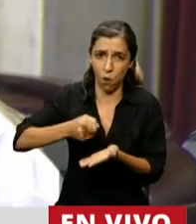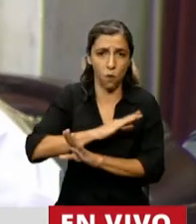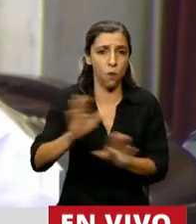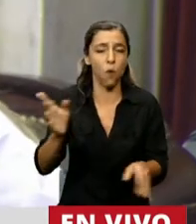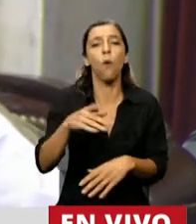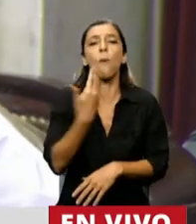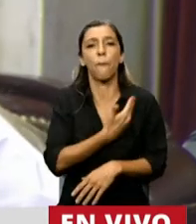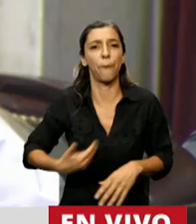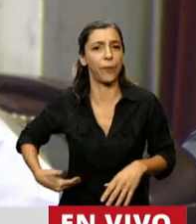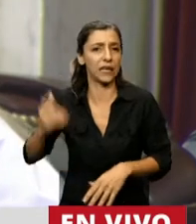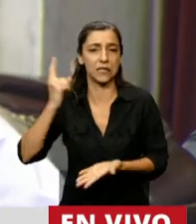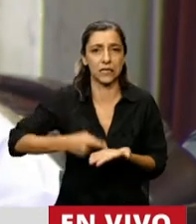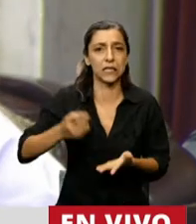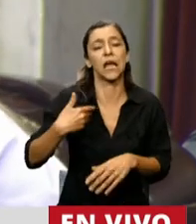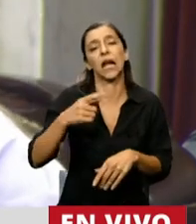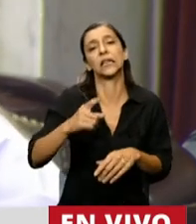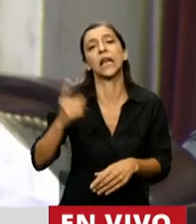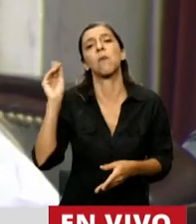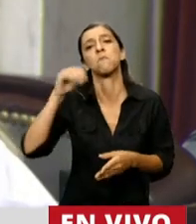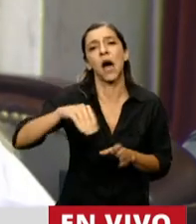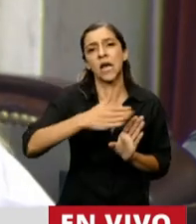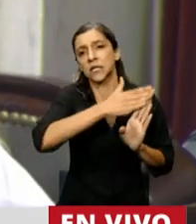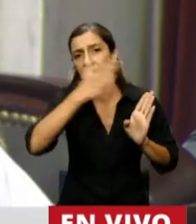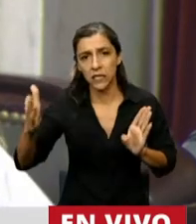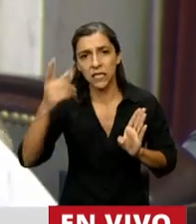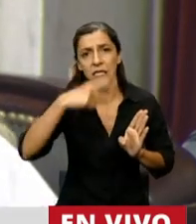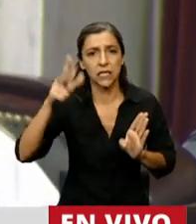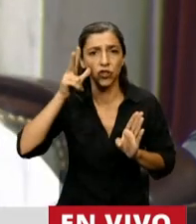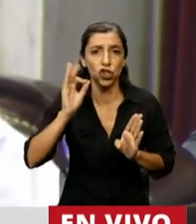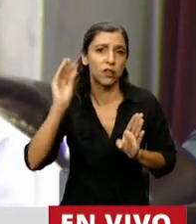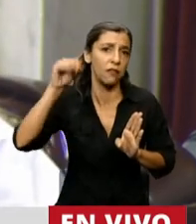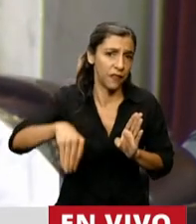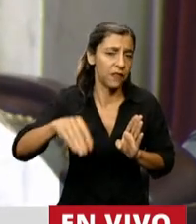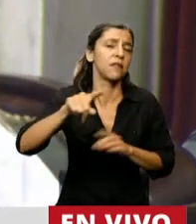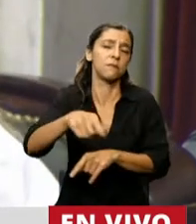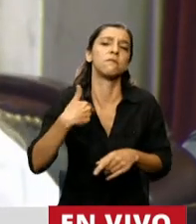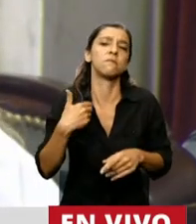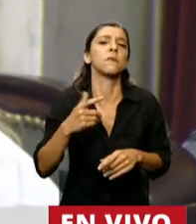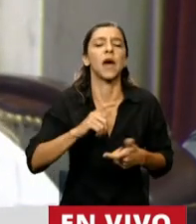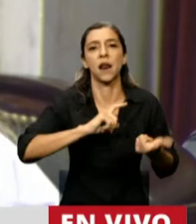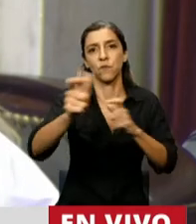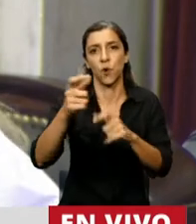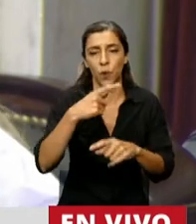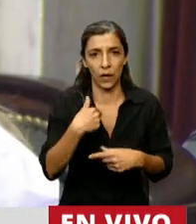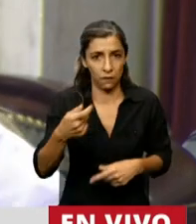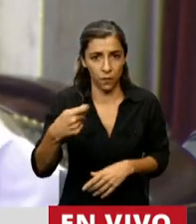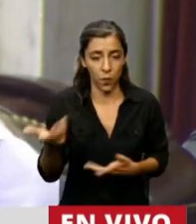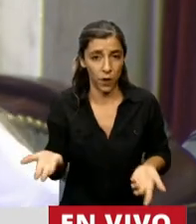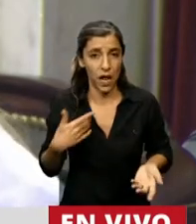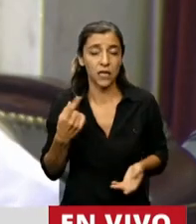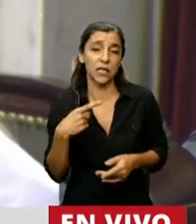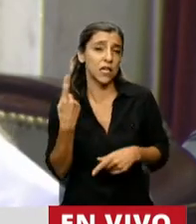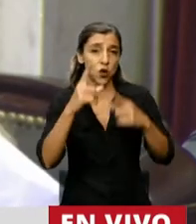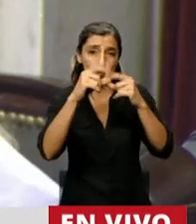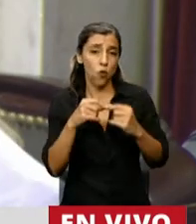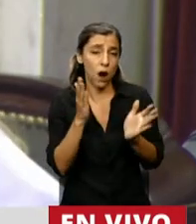el presidente, prorrogó por 180 días más la suspensión de la movilidad jubilatoria. Mientras tanto, los datos objetivos muestran una